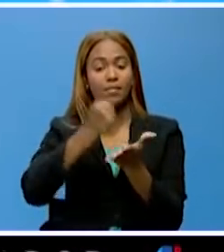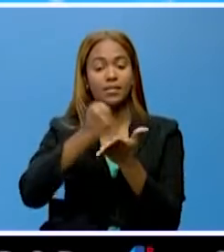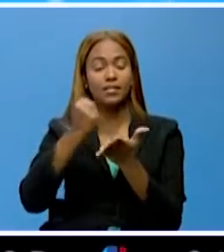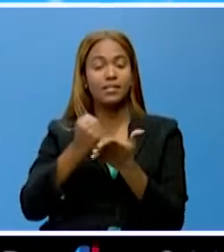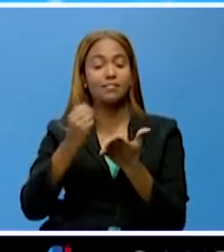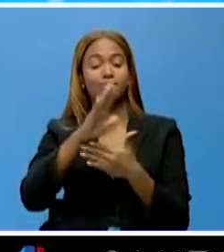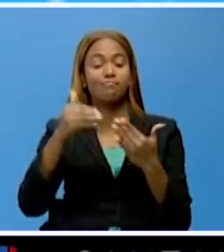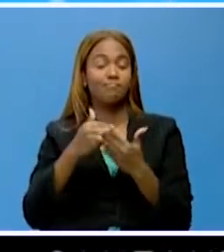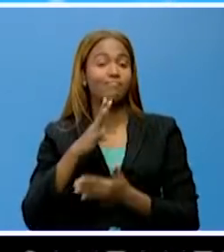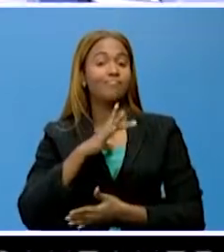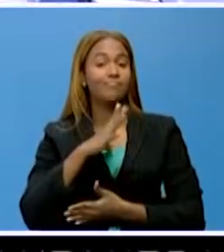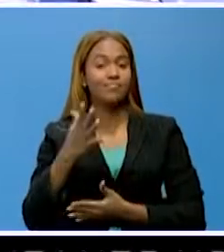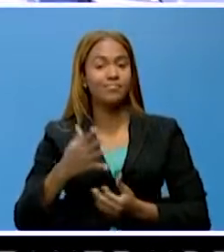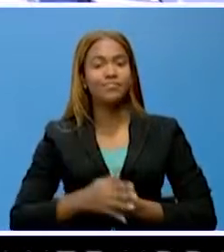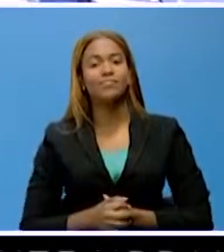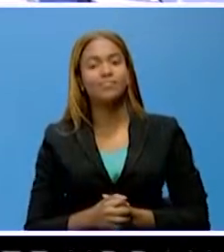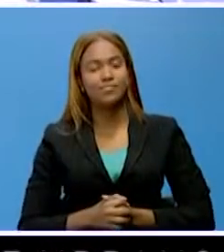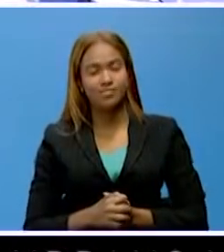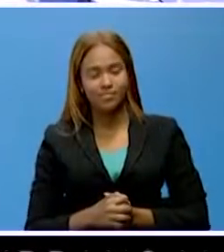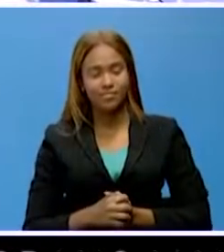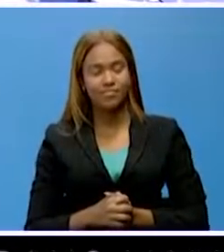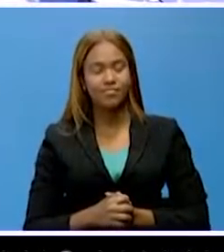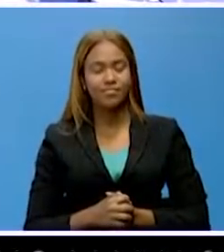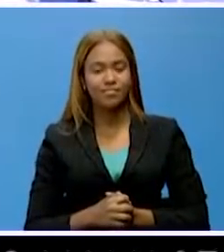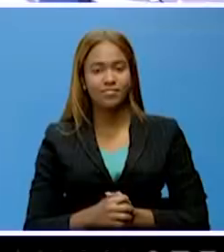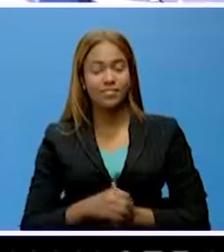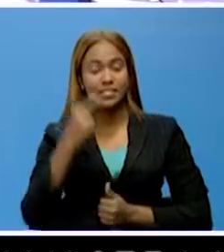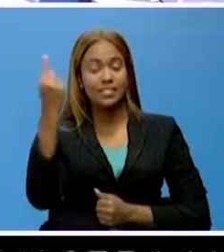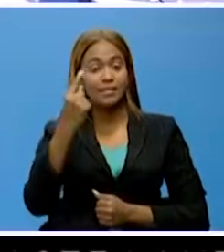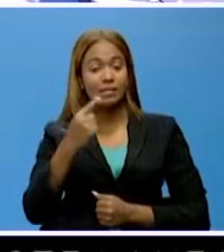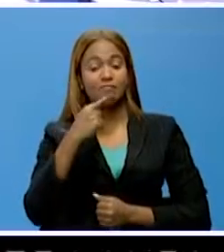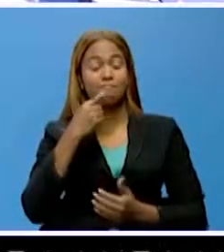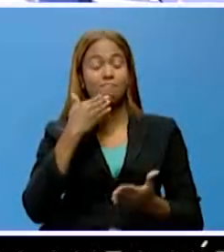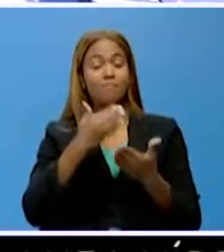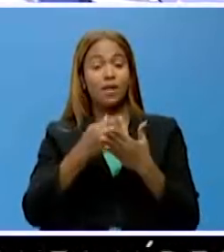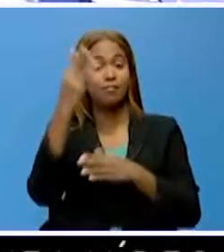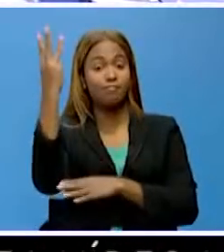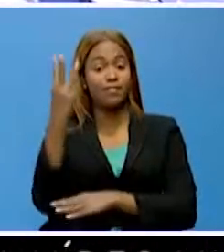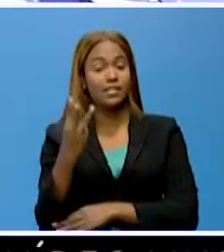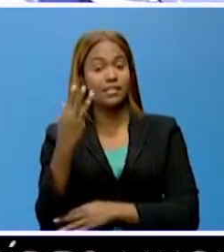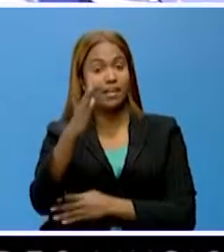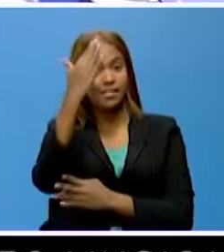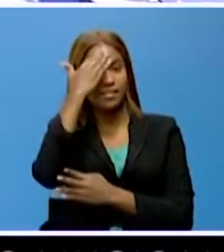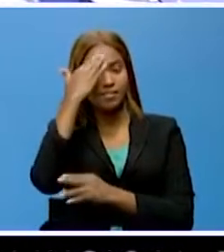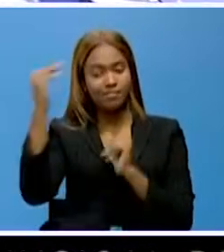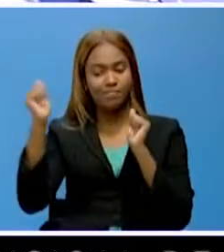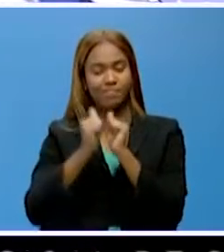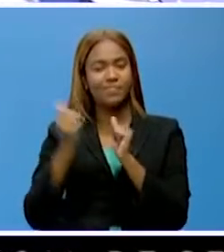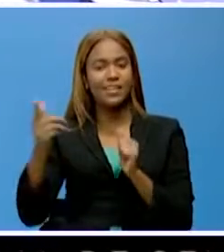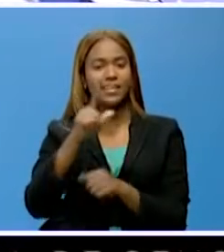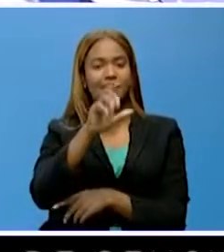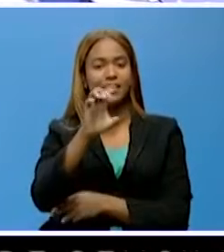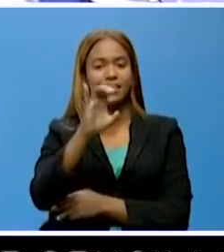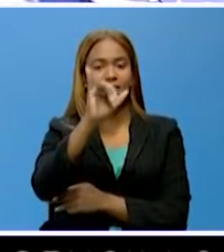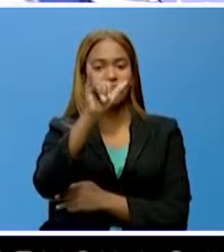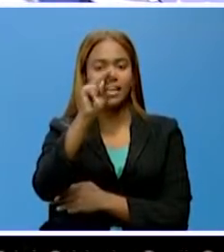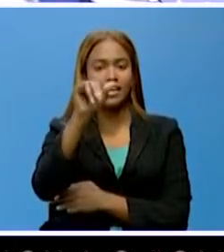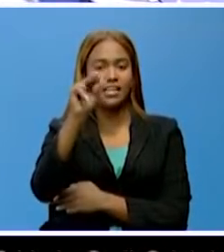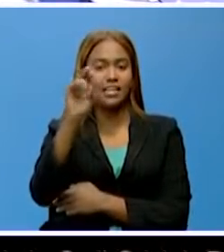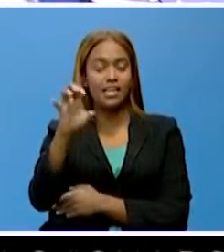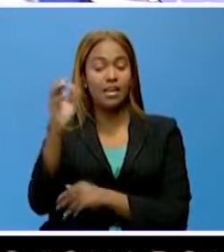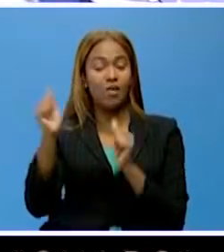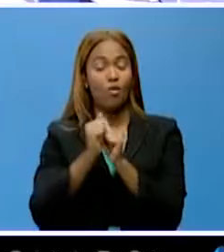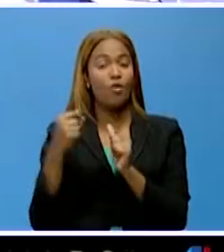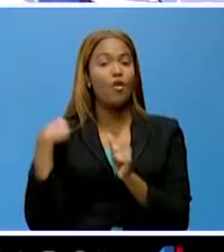legal. Qué bueno. Machuca, ahí. Eso, como siempre, interesante. Cada miércoles, ya saben, la presencia de la licenciada Jacqueline Jiménez con nosotros,